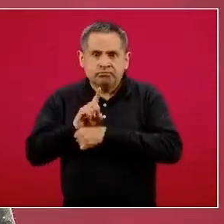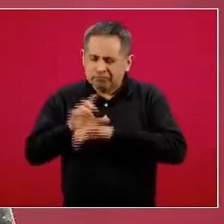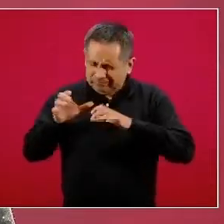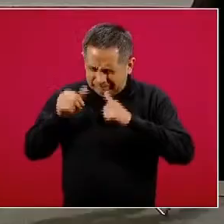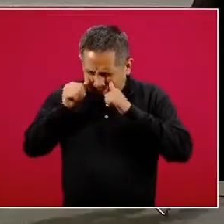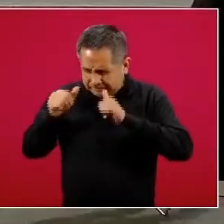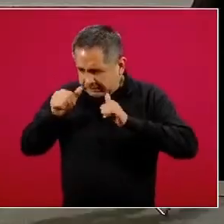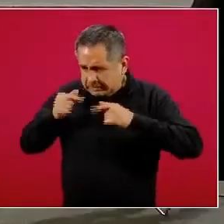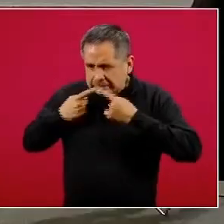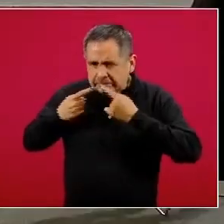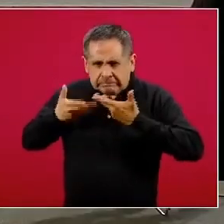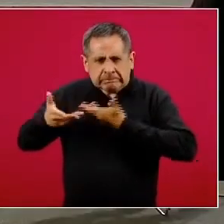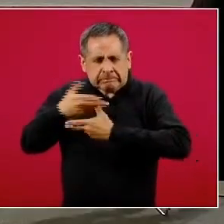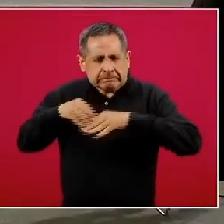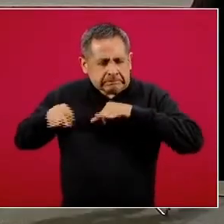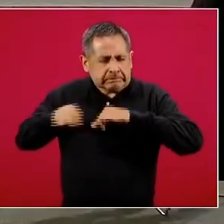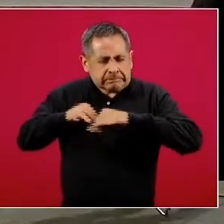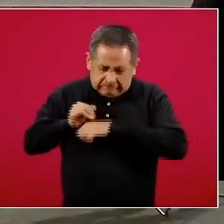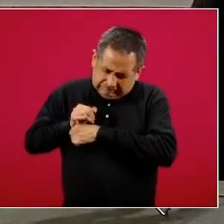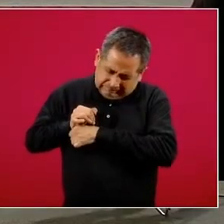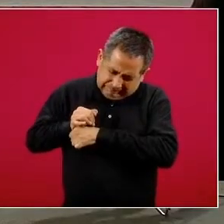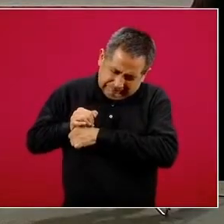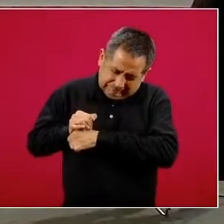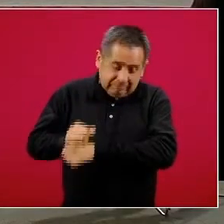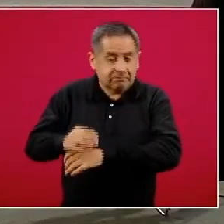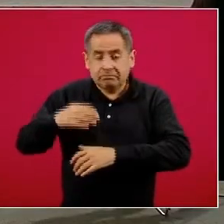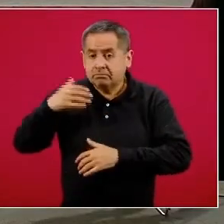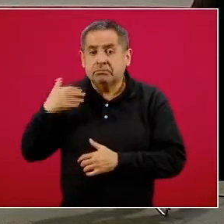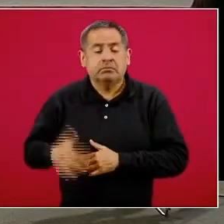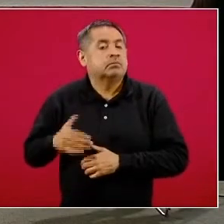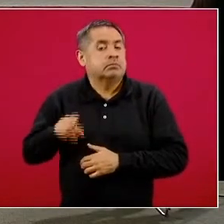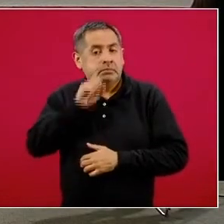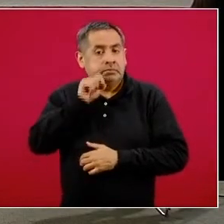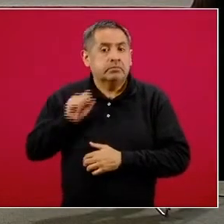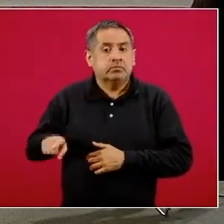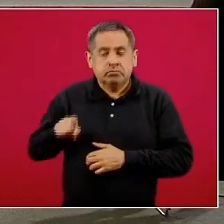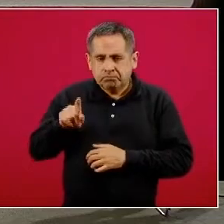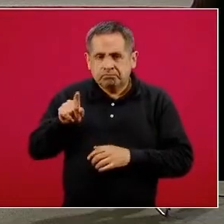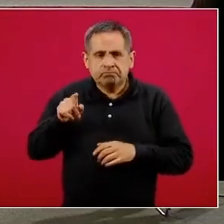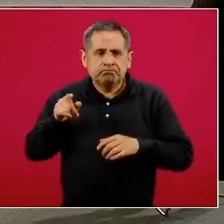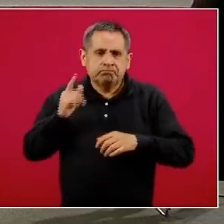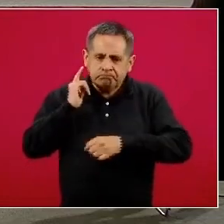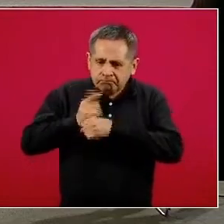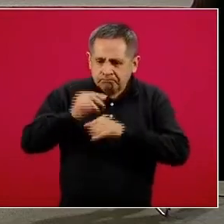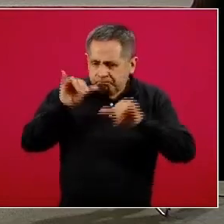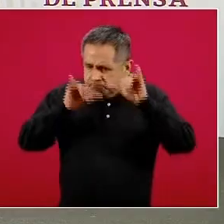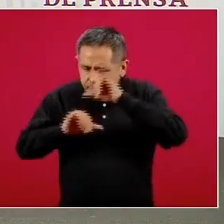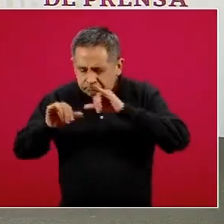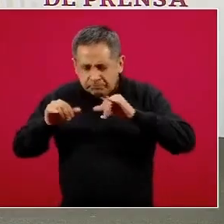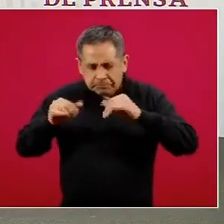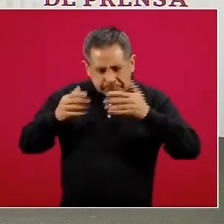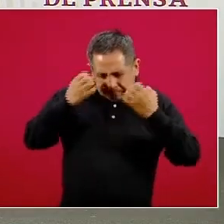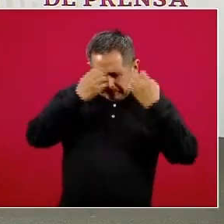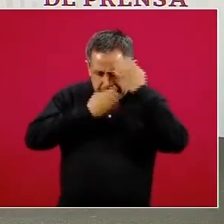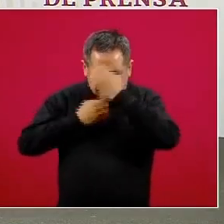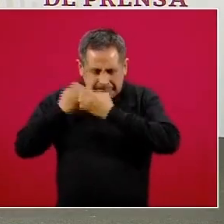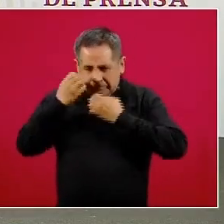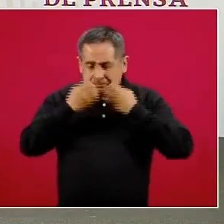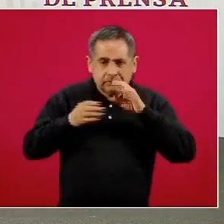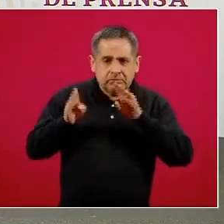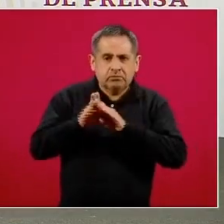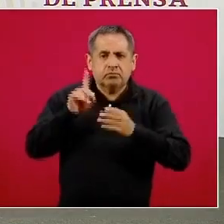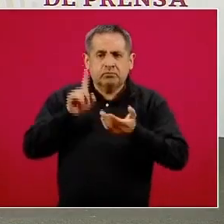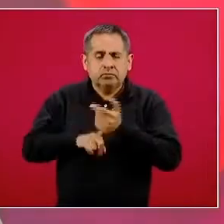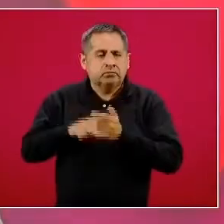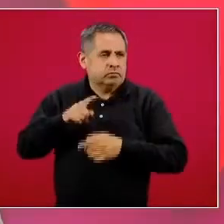esta unidad. Es en donde también se hacen los análisis epidemiológicos